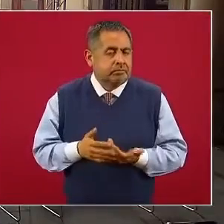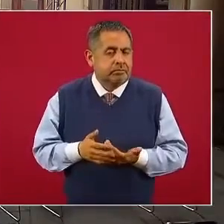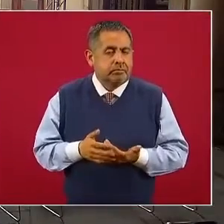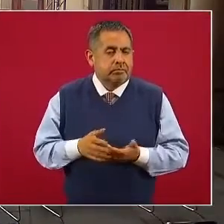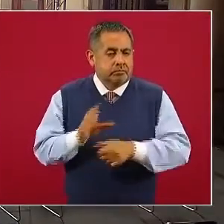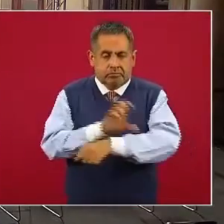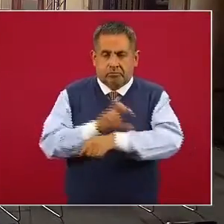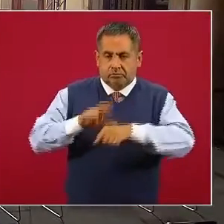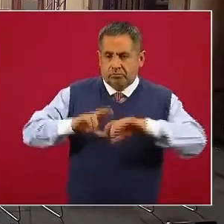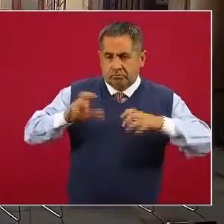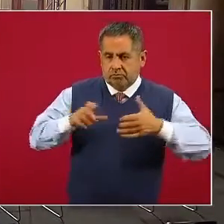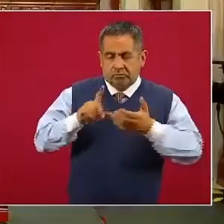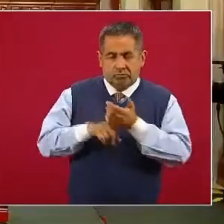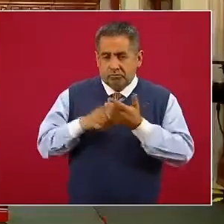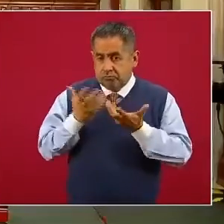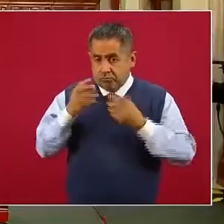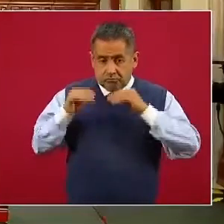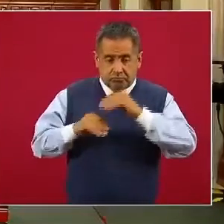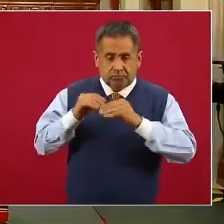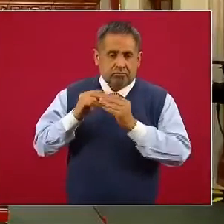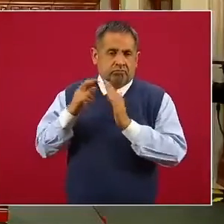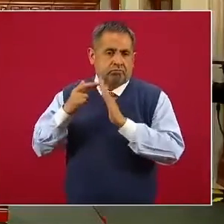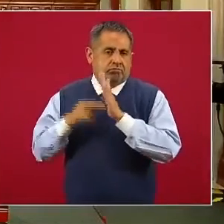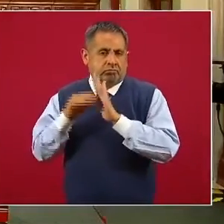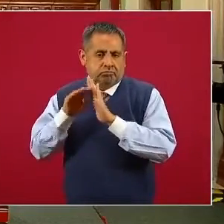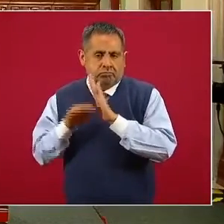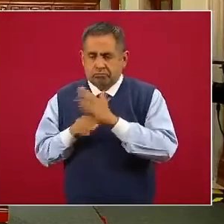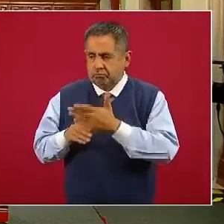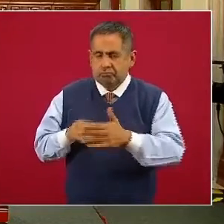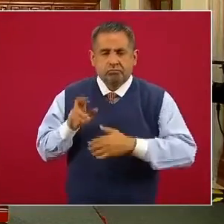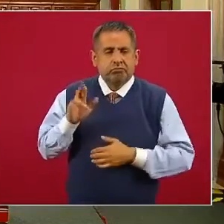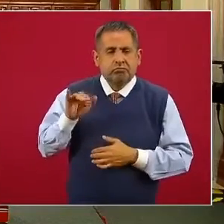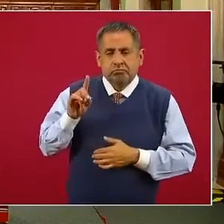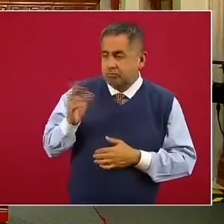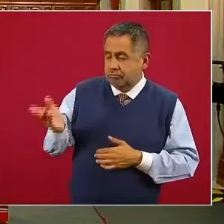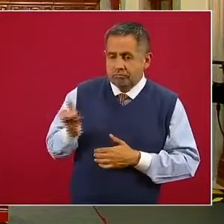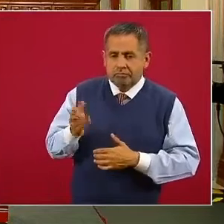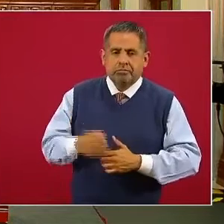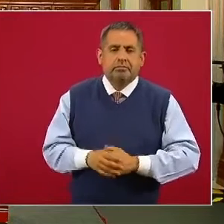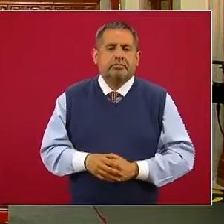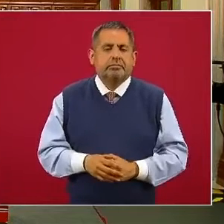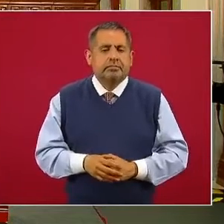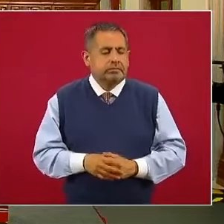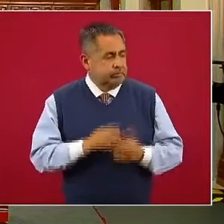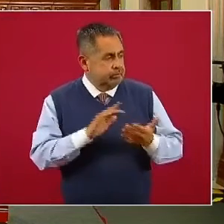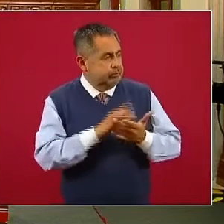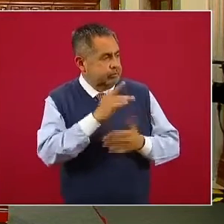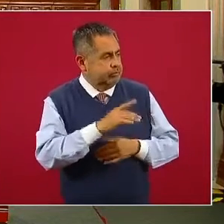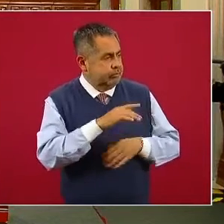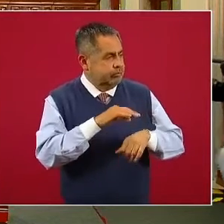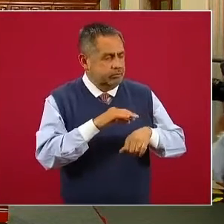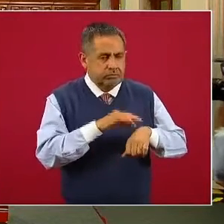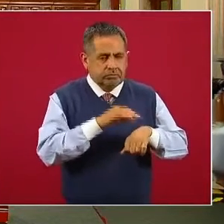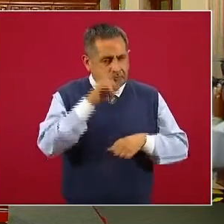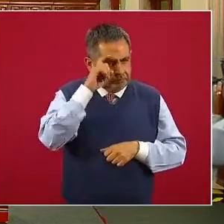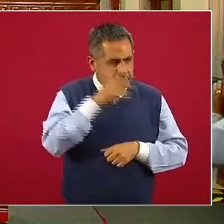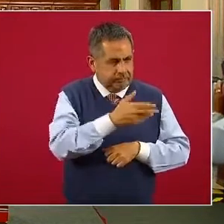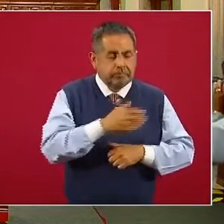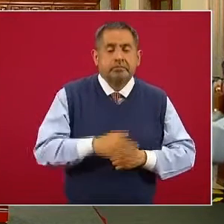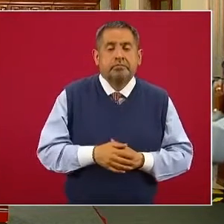la coordinación, en su caso, elaboración de estos protocolos. Doctor Ricardo Cortés. Muchas gracias, doctor López Gatell.